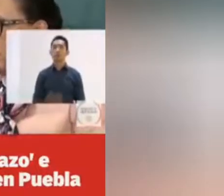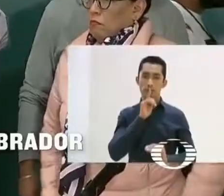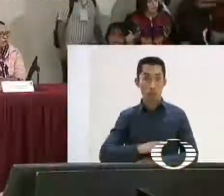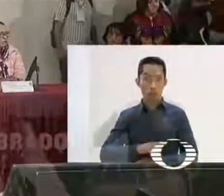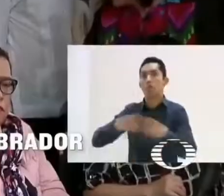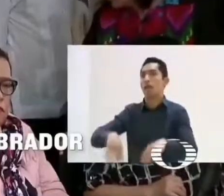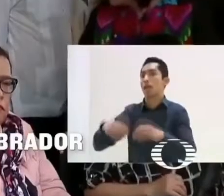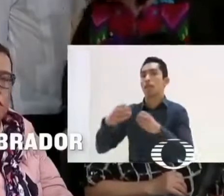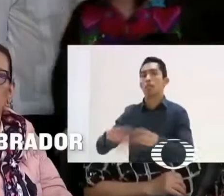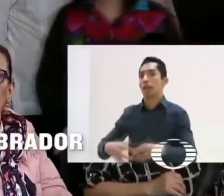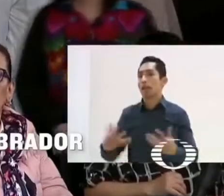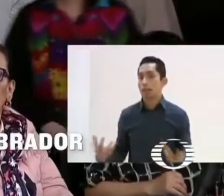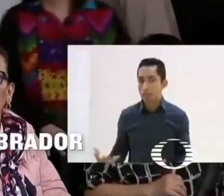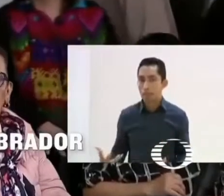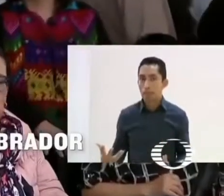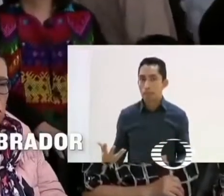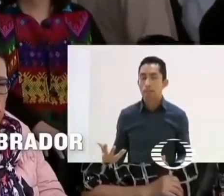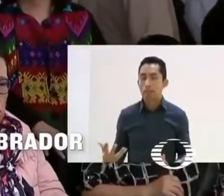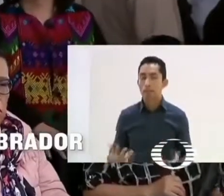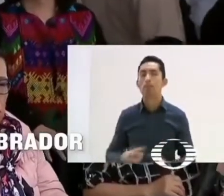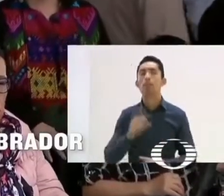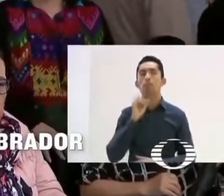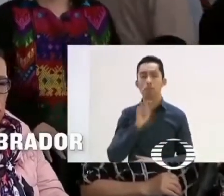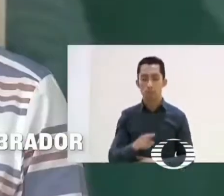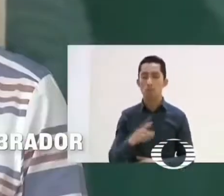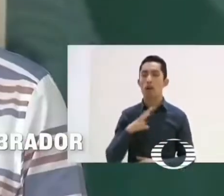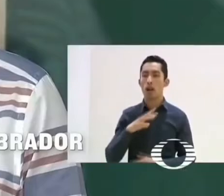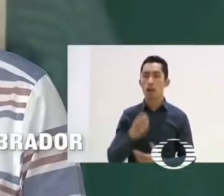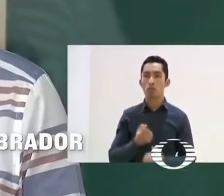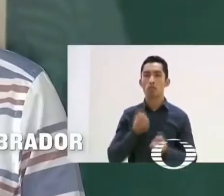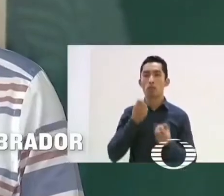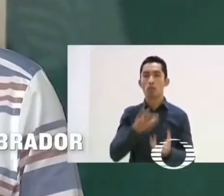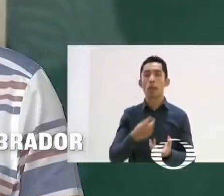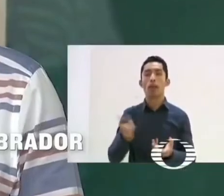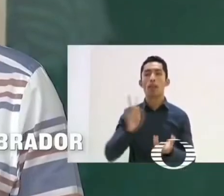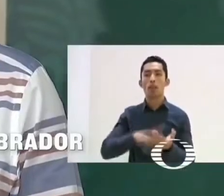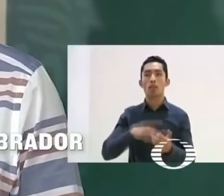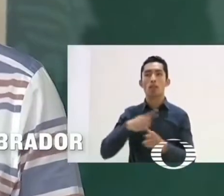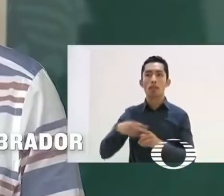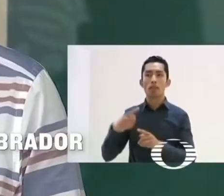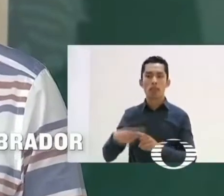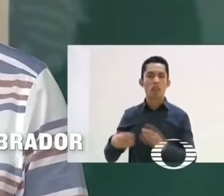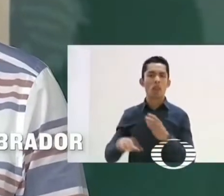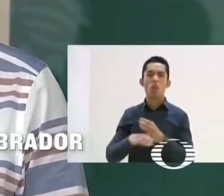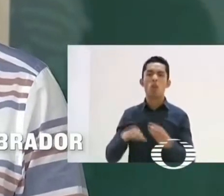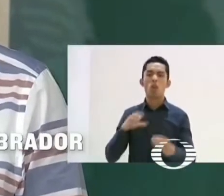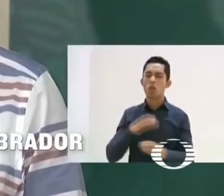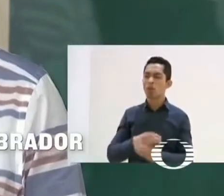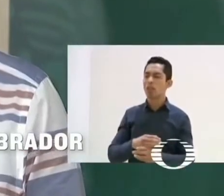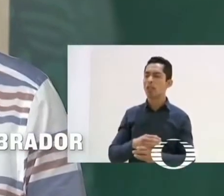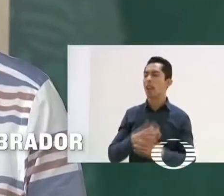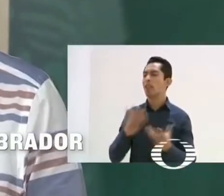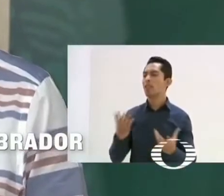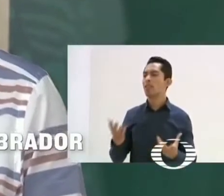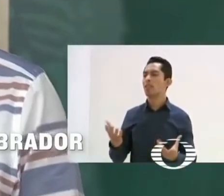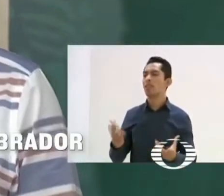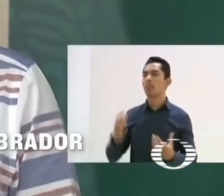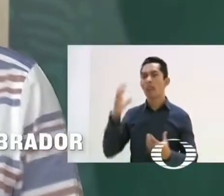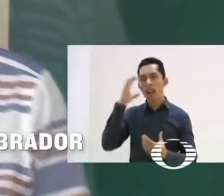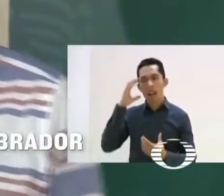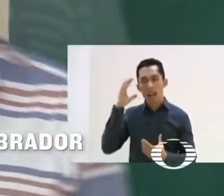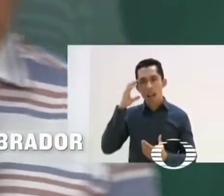A un ladito. Se van a entregar en seres, es decir,